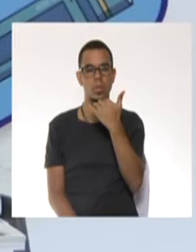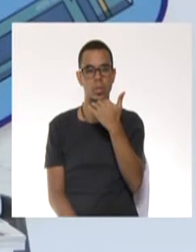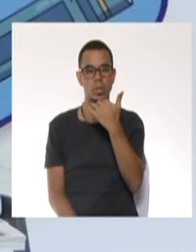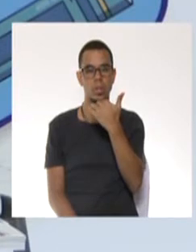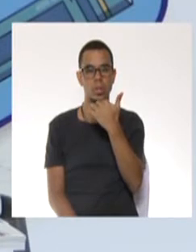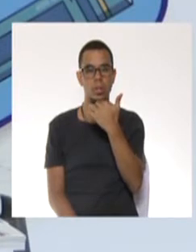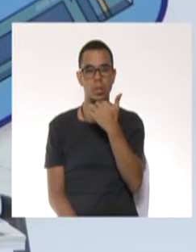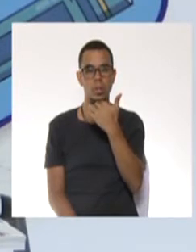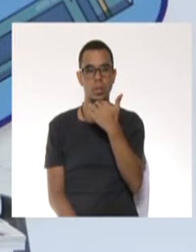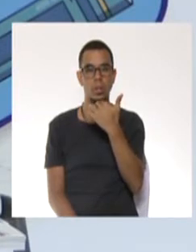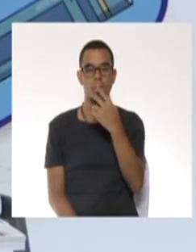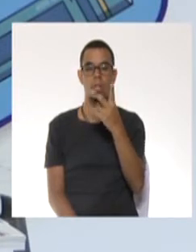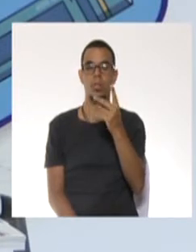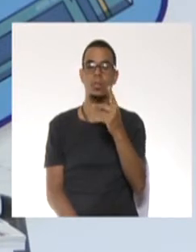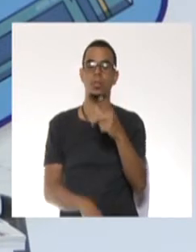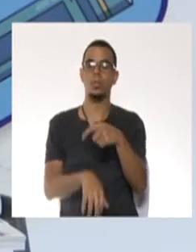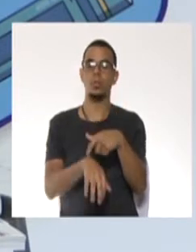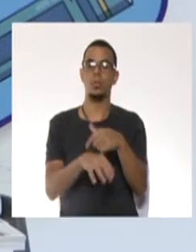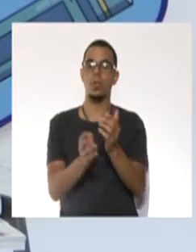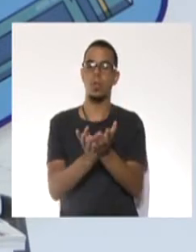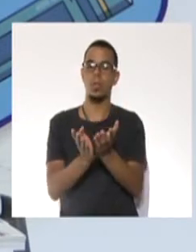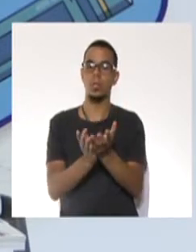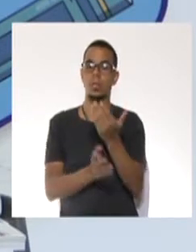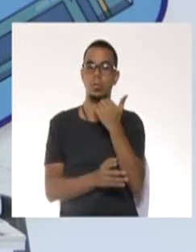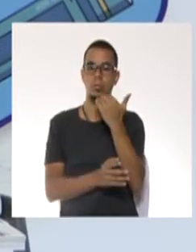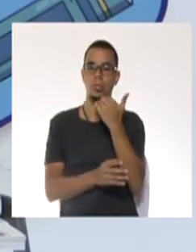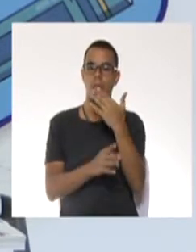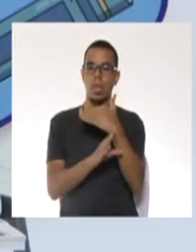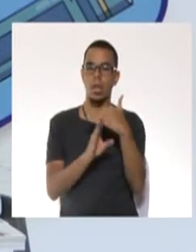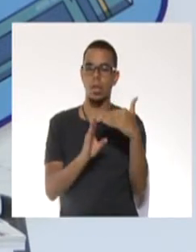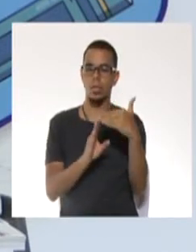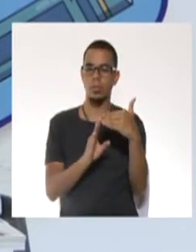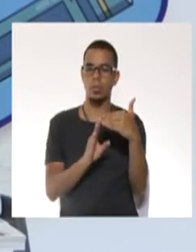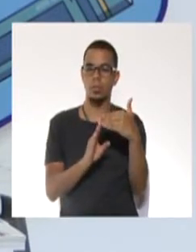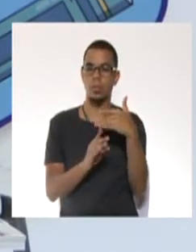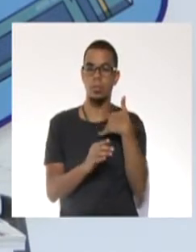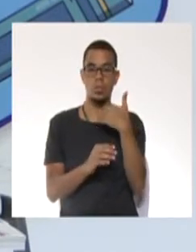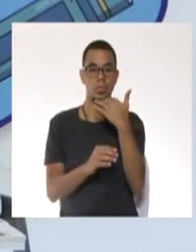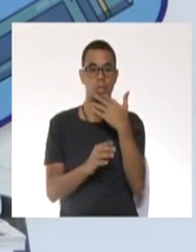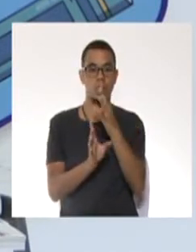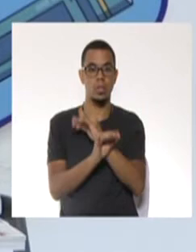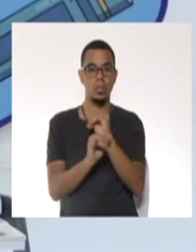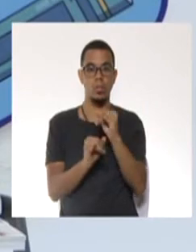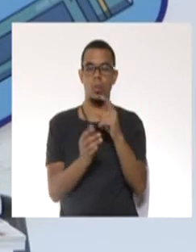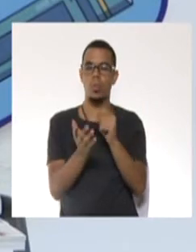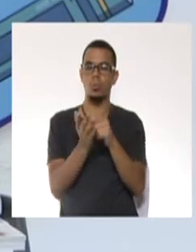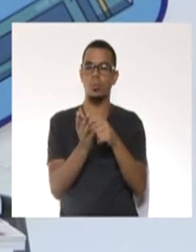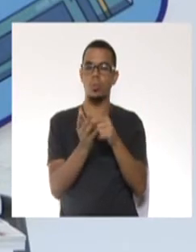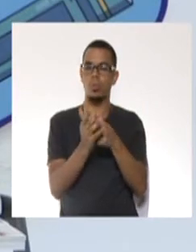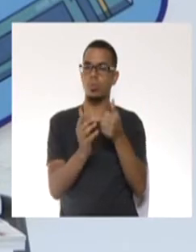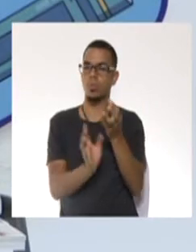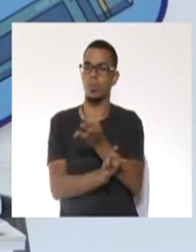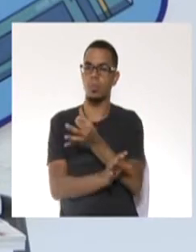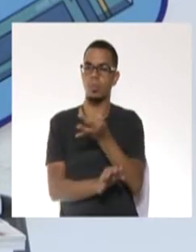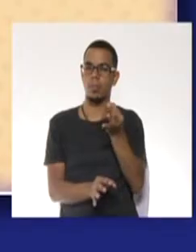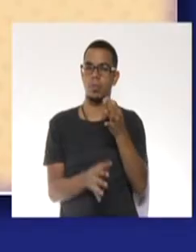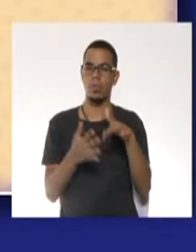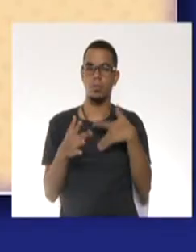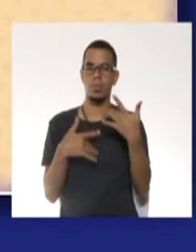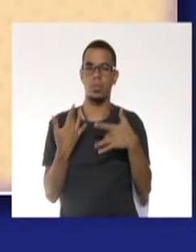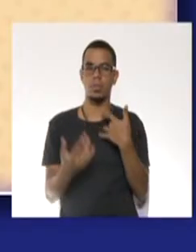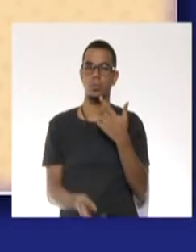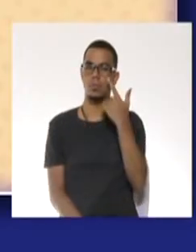así, en el segundo momento pedagógico, y vamos entonces a apuntar a la excelencia para nuestras